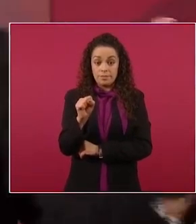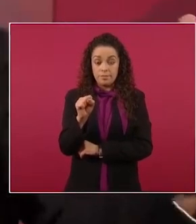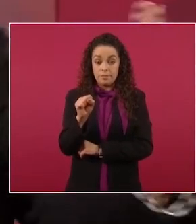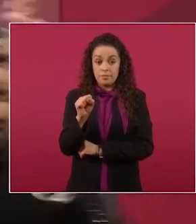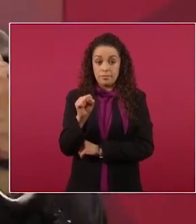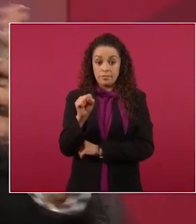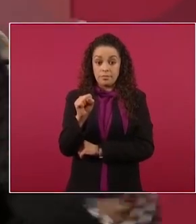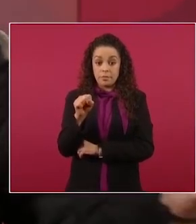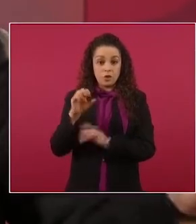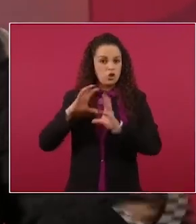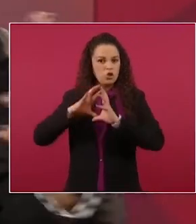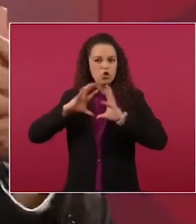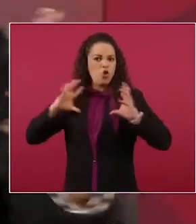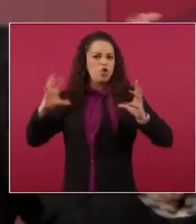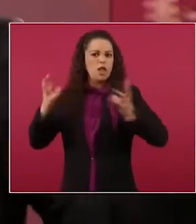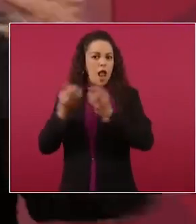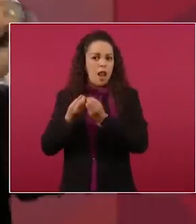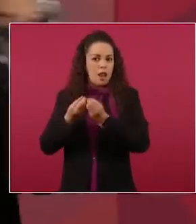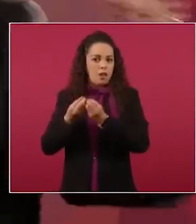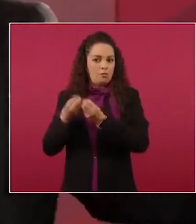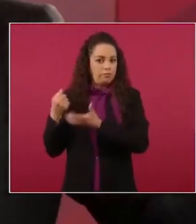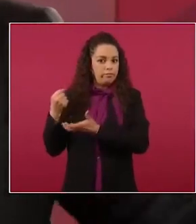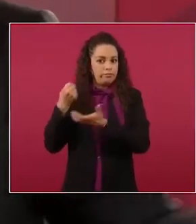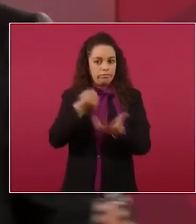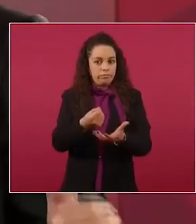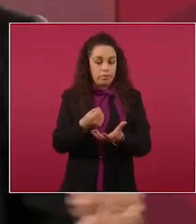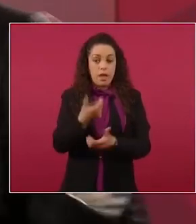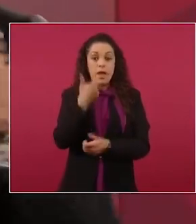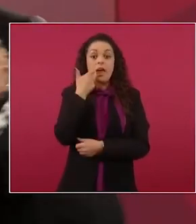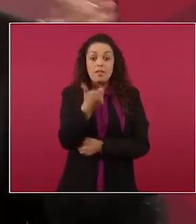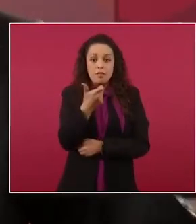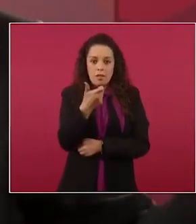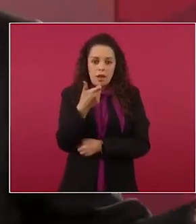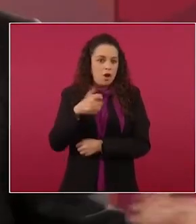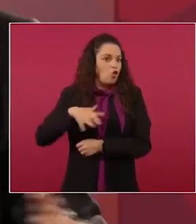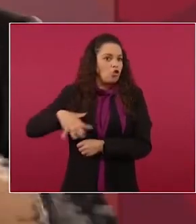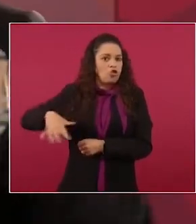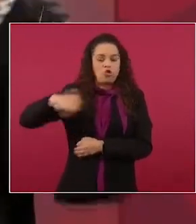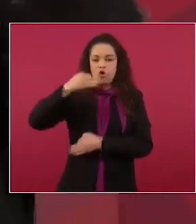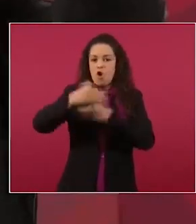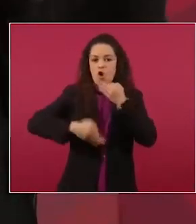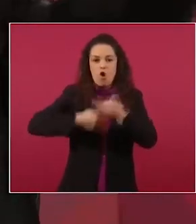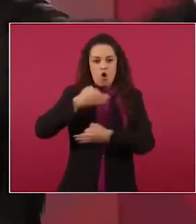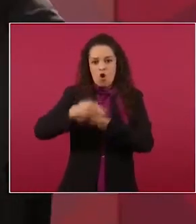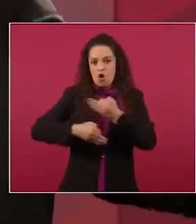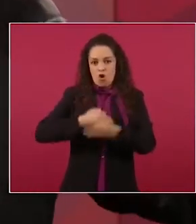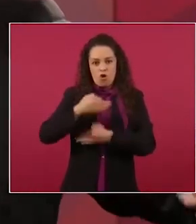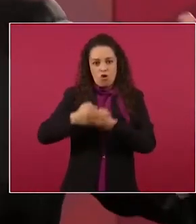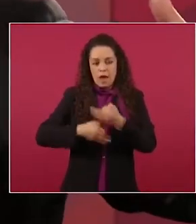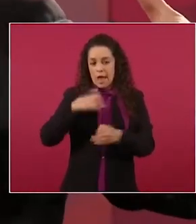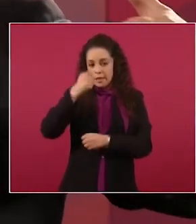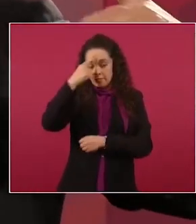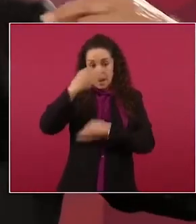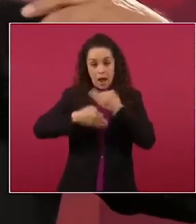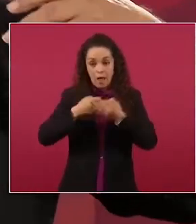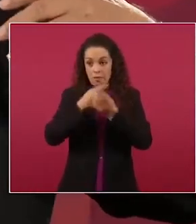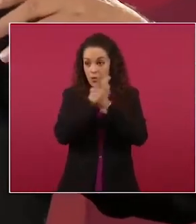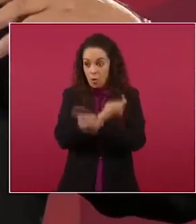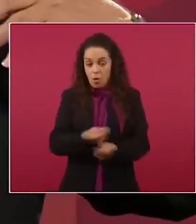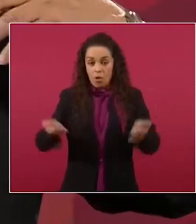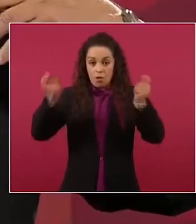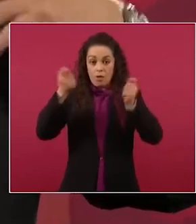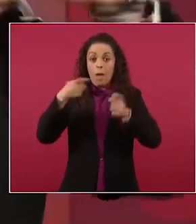ese total, que es dinero de todos, claro, ahí hay que destinar